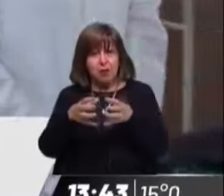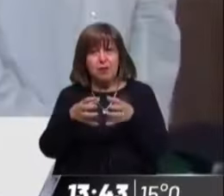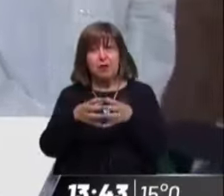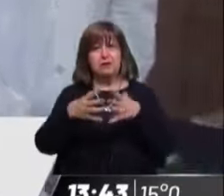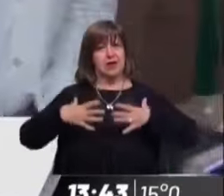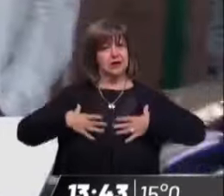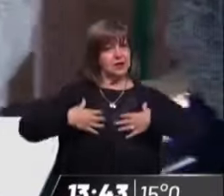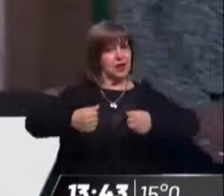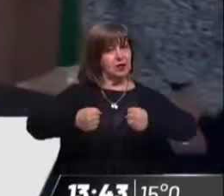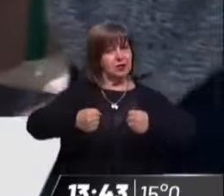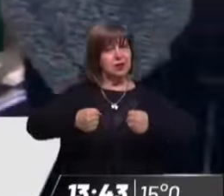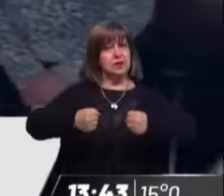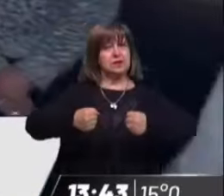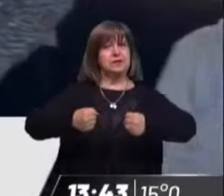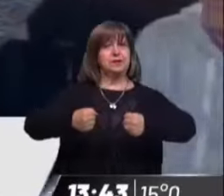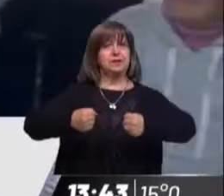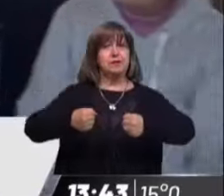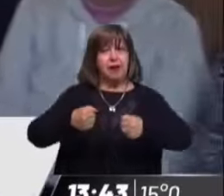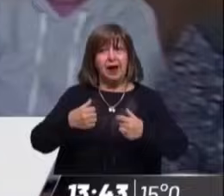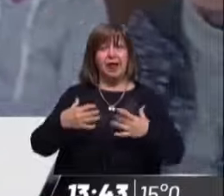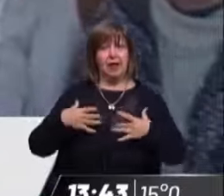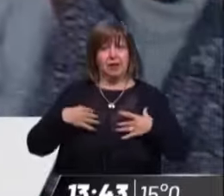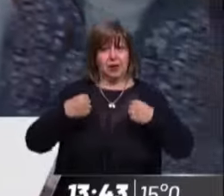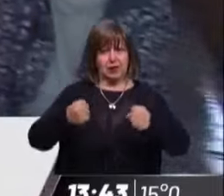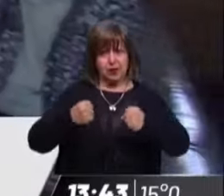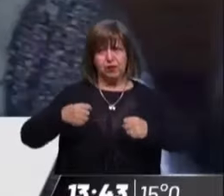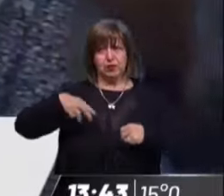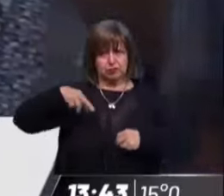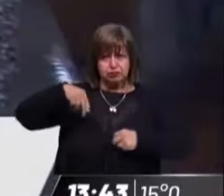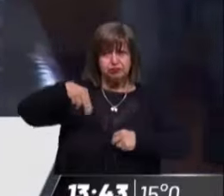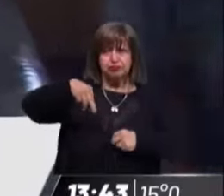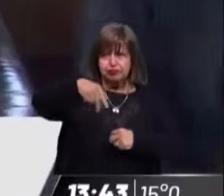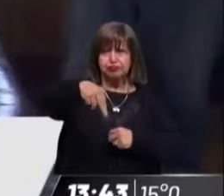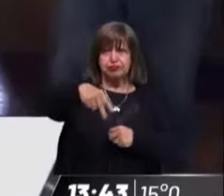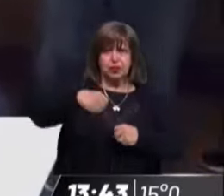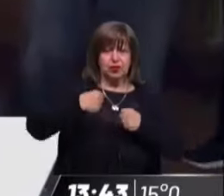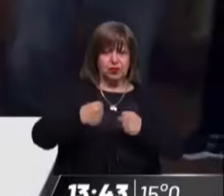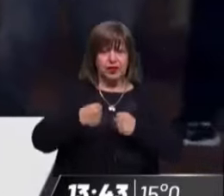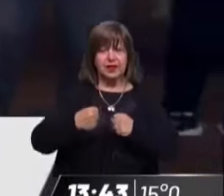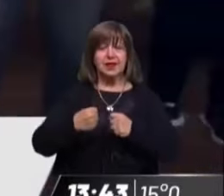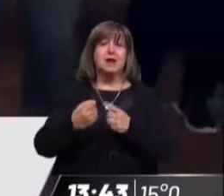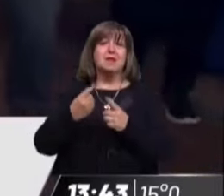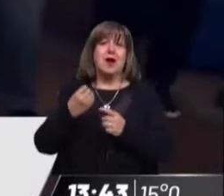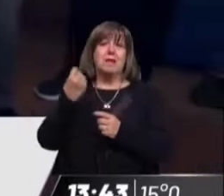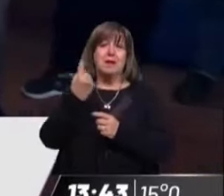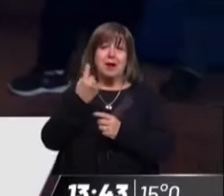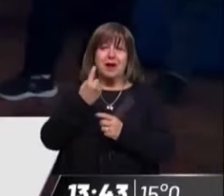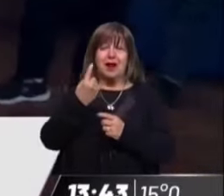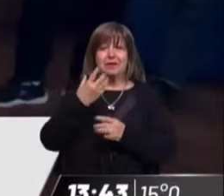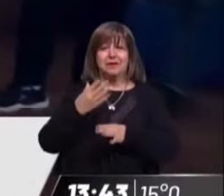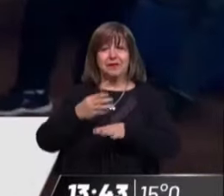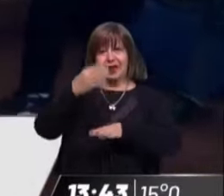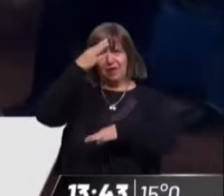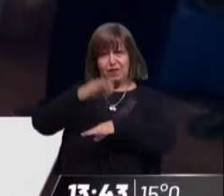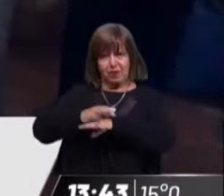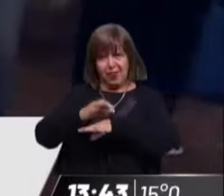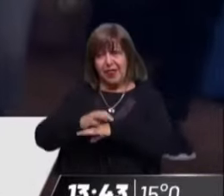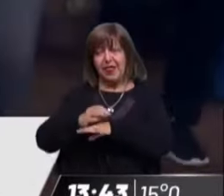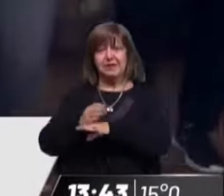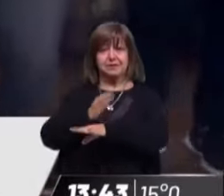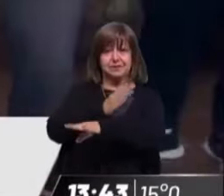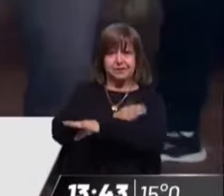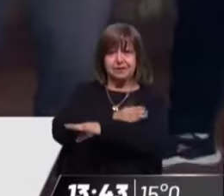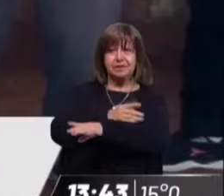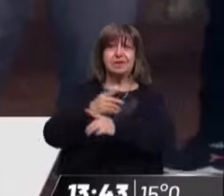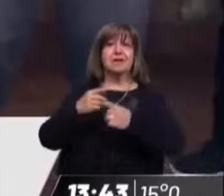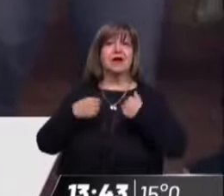cuidarse, porque decía, claro, decía el doctor que hay que pensar en lo clínico por un lado, por las enfermedades, en la prevención también, en lo